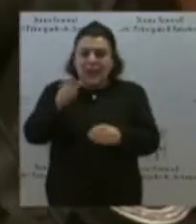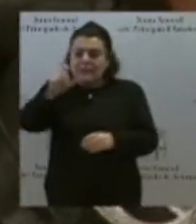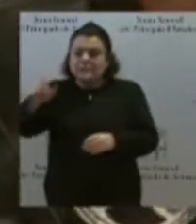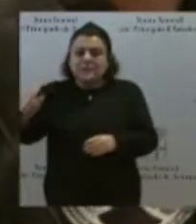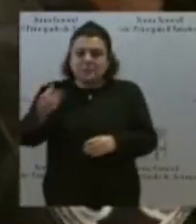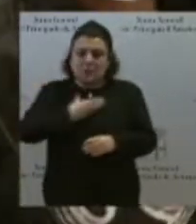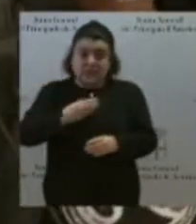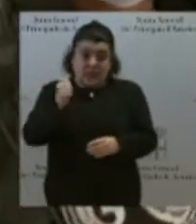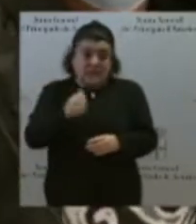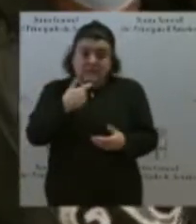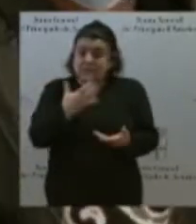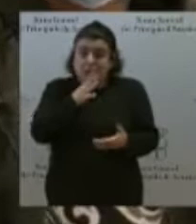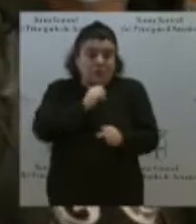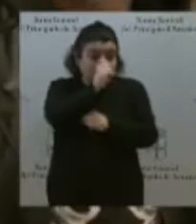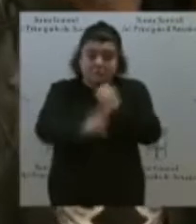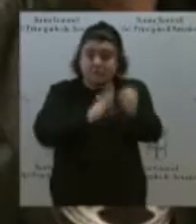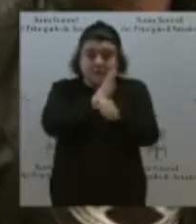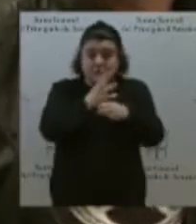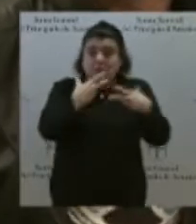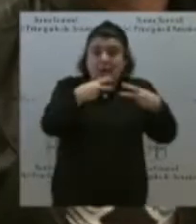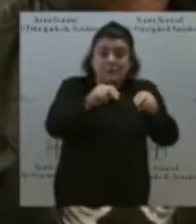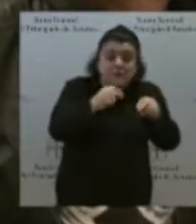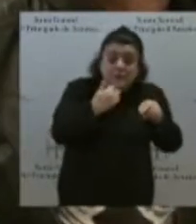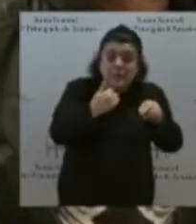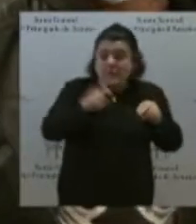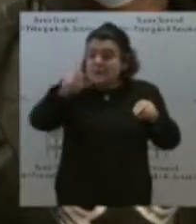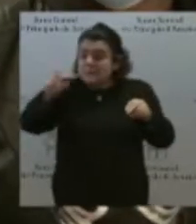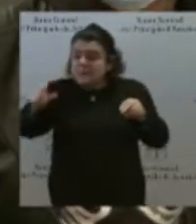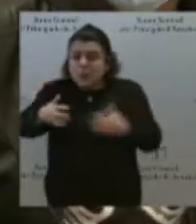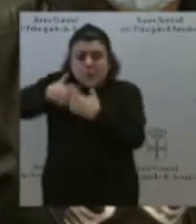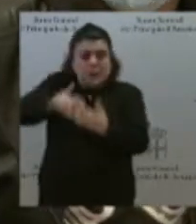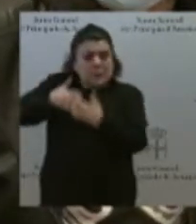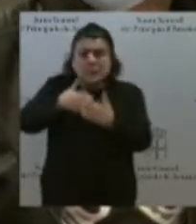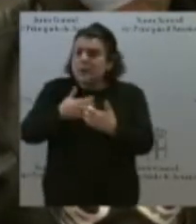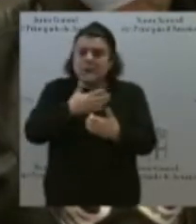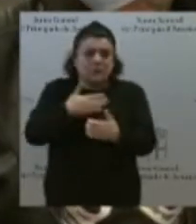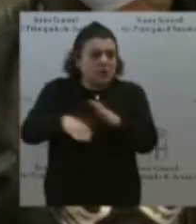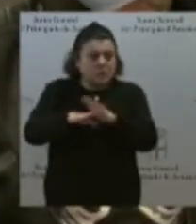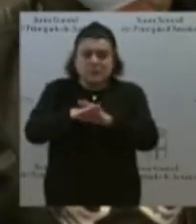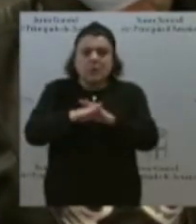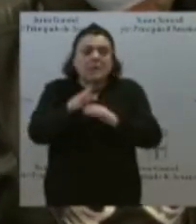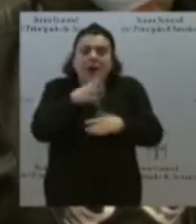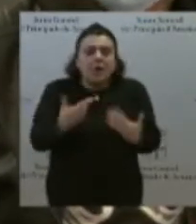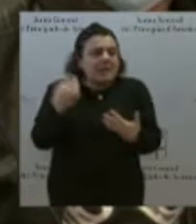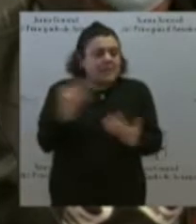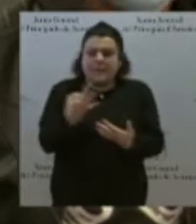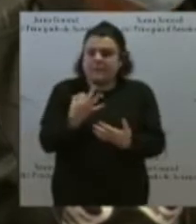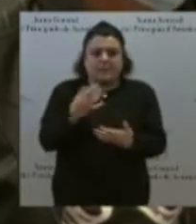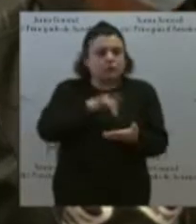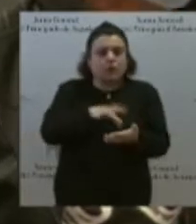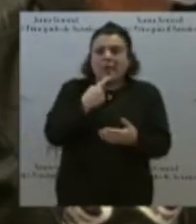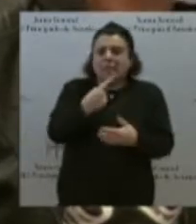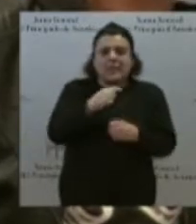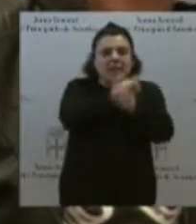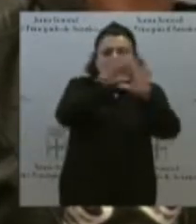vamos a seguir en lucha, pero queremos claridad. Llegó el momento de decir con honestidad qué planes tienen ustedes, qué va a pasar con esta mina y si mañana van a demostrar